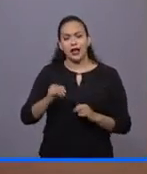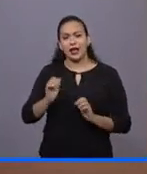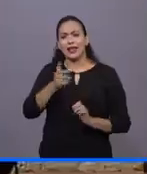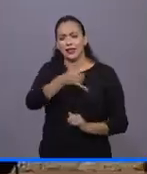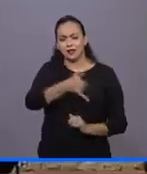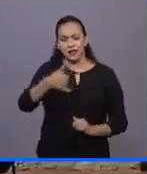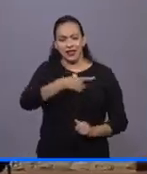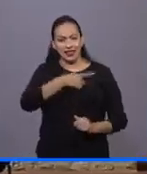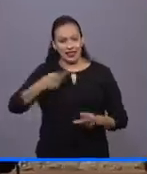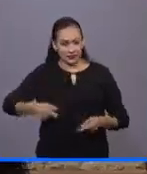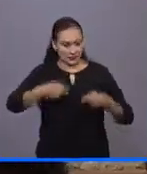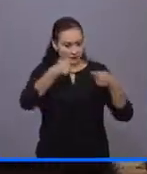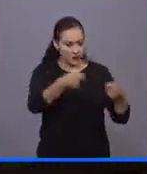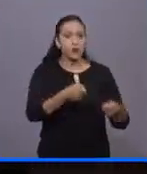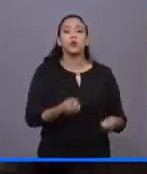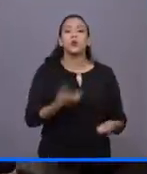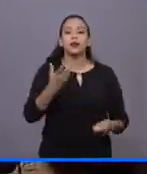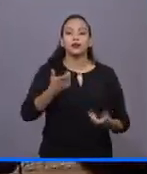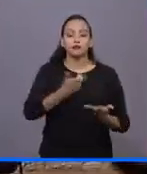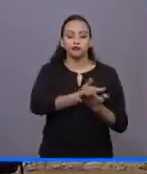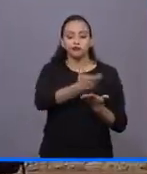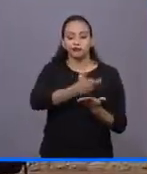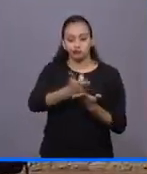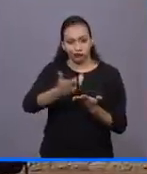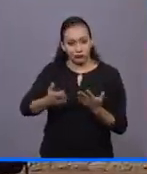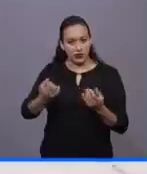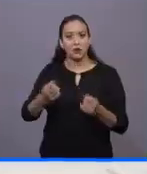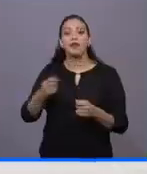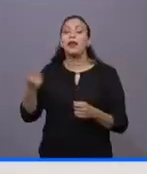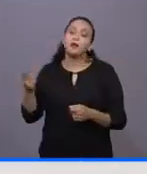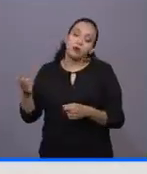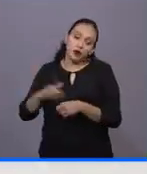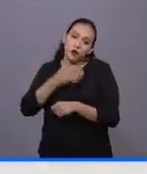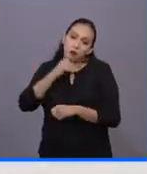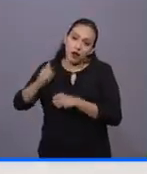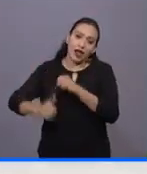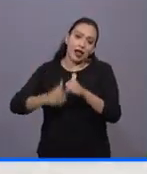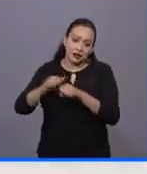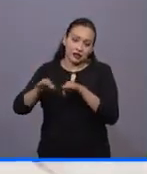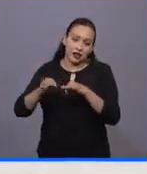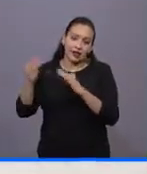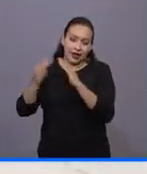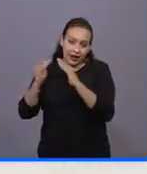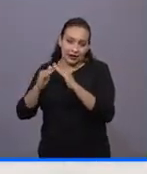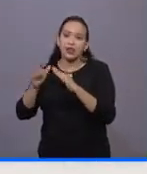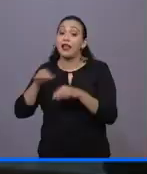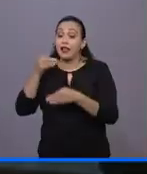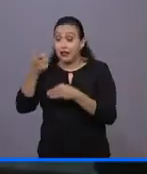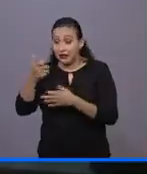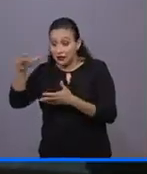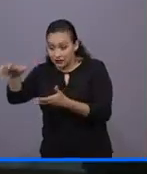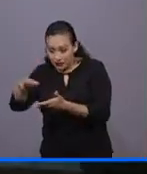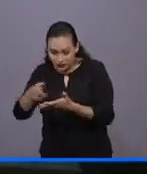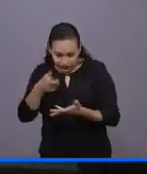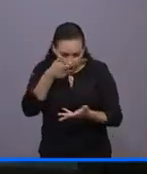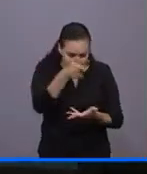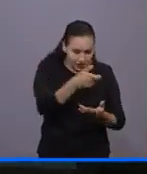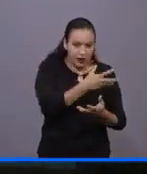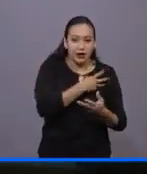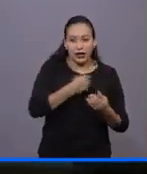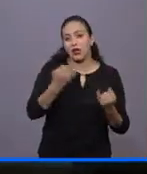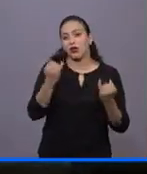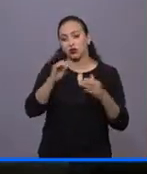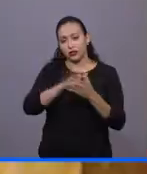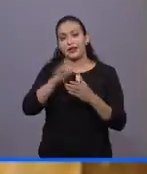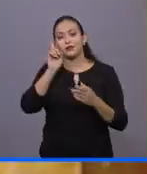los beneficiarios el saldo de la subcuenta de vivienda. Finalmente, al quedar demostrado que la parte actora, en este